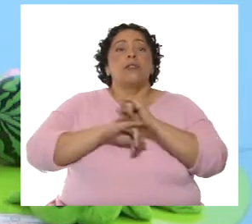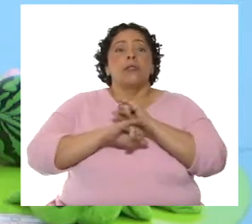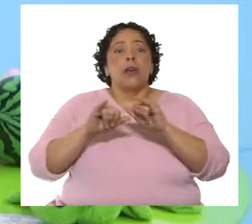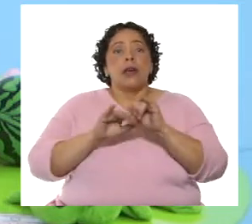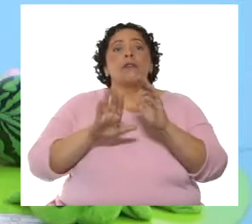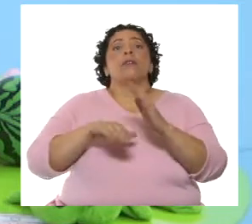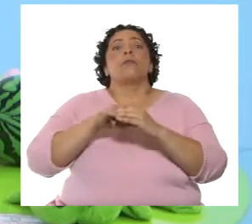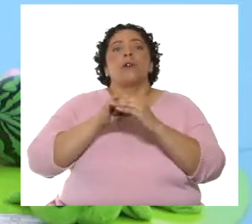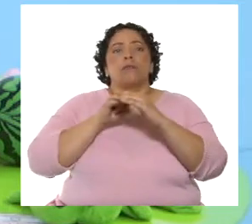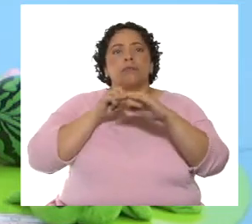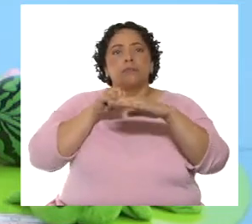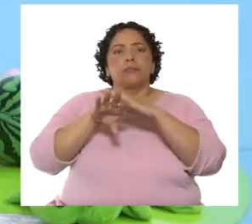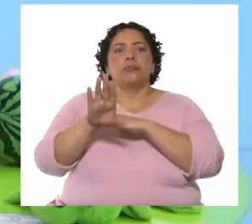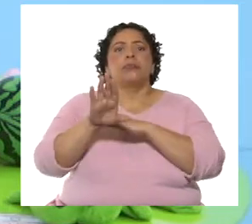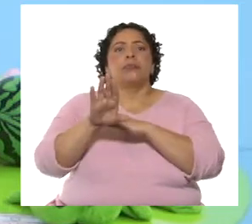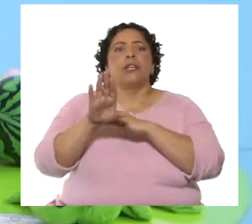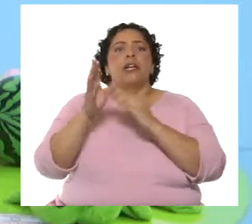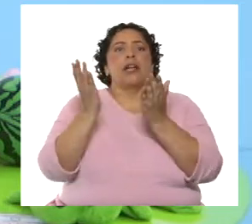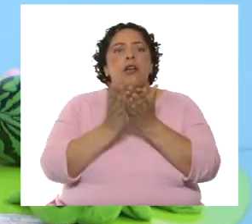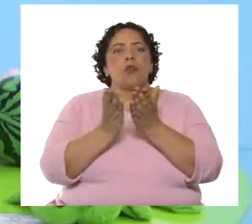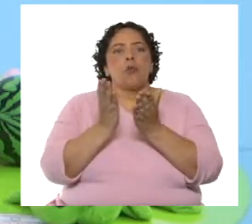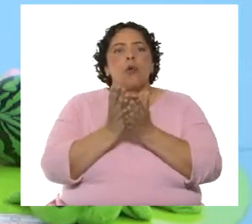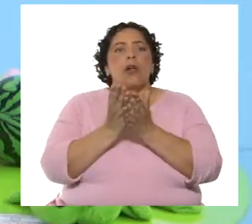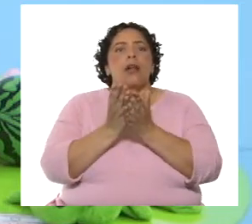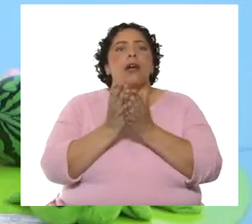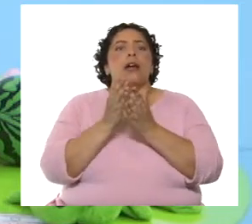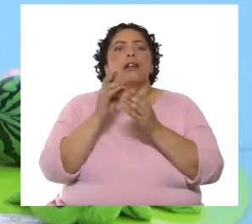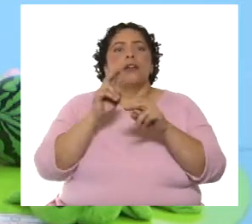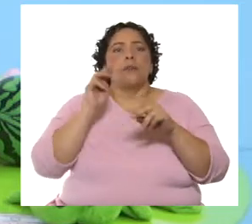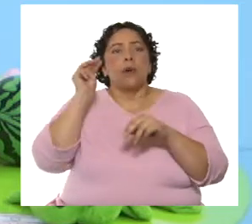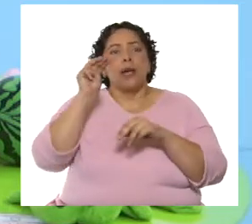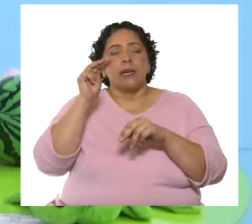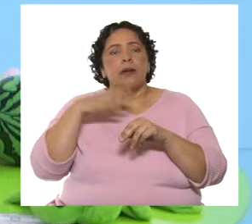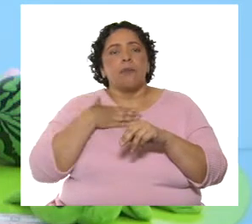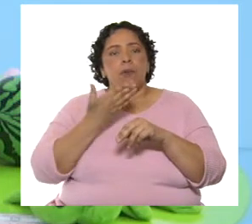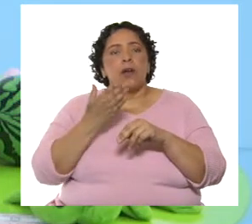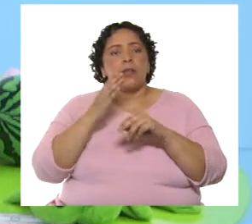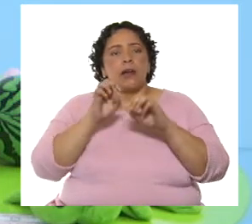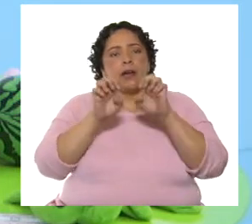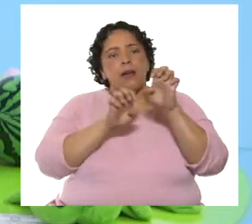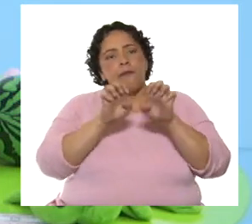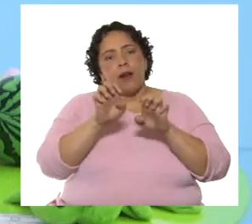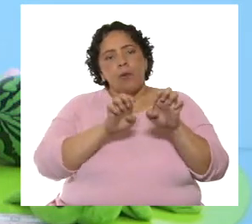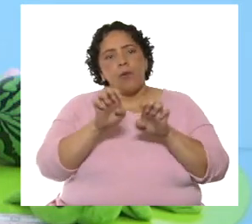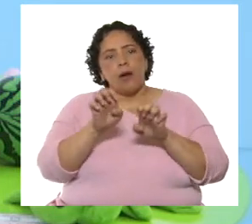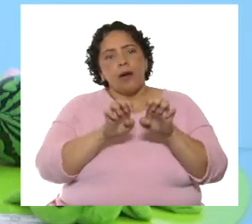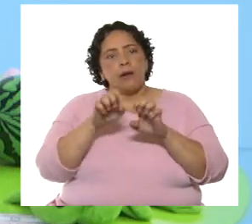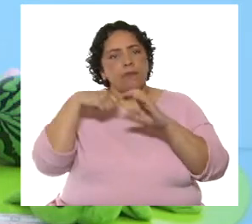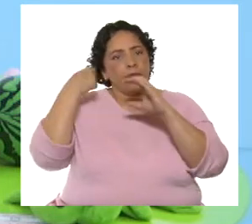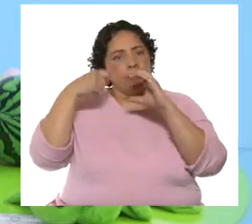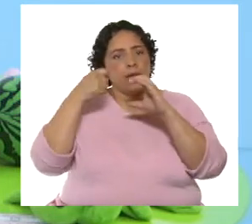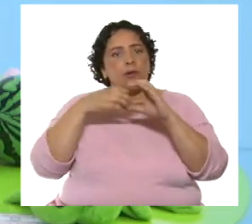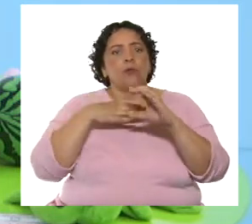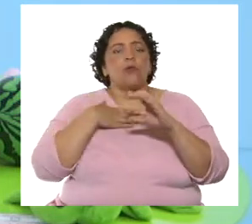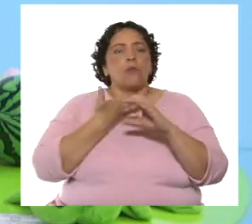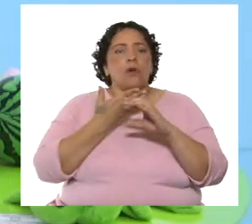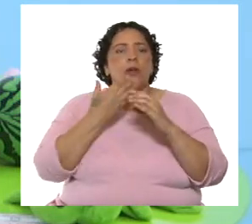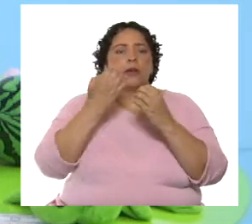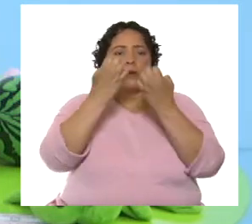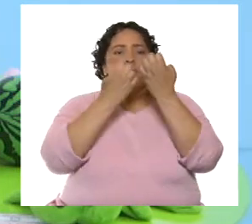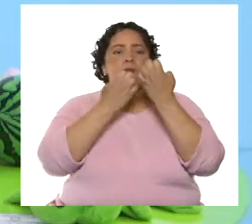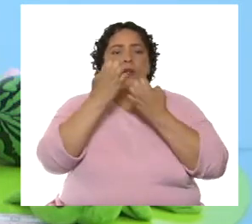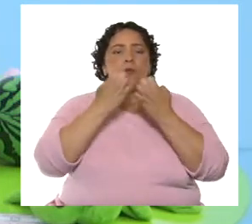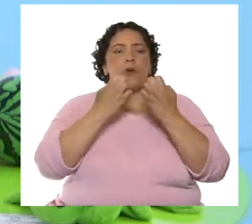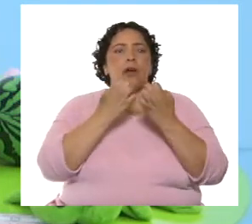a cada uno de los Simoncitos o escuelas donde las maestras puedan ser evaluadas y ustedes evaluados para